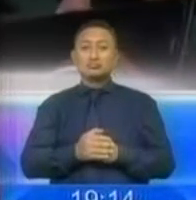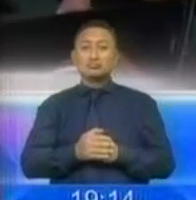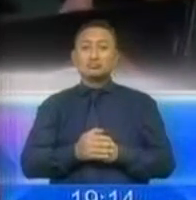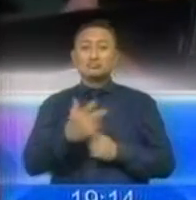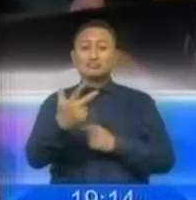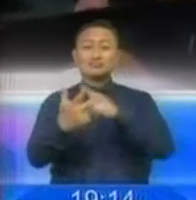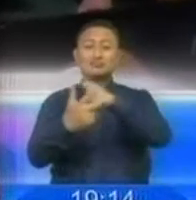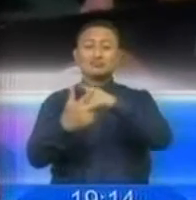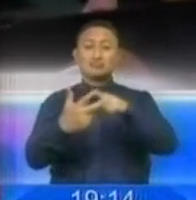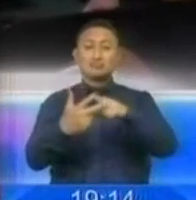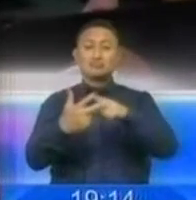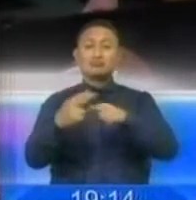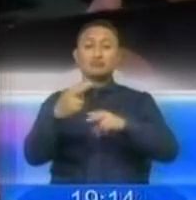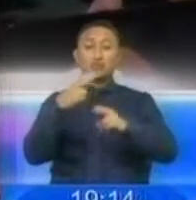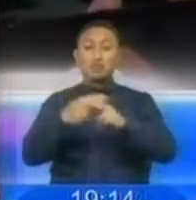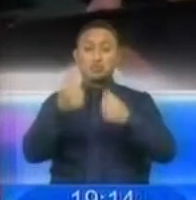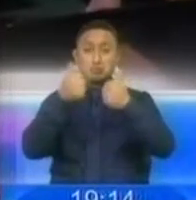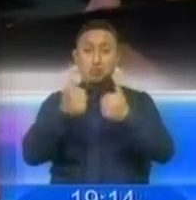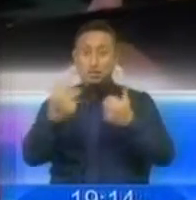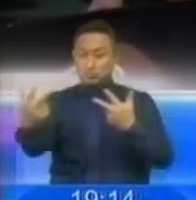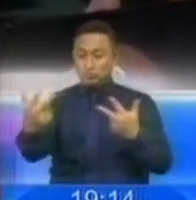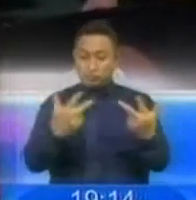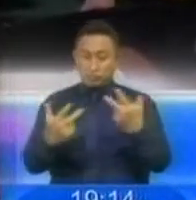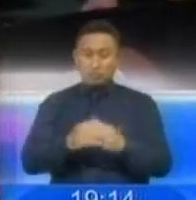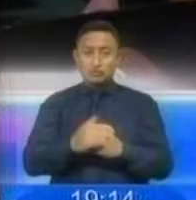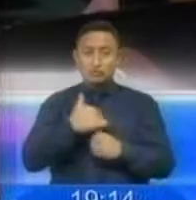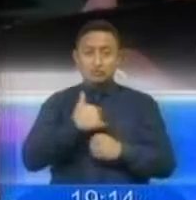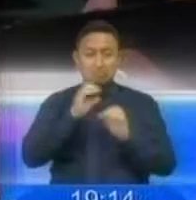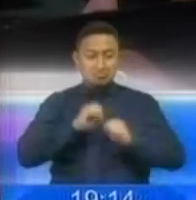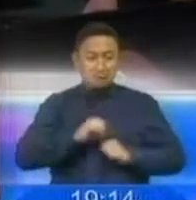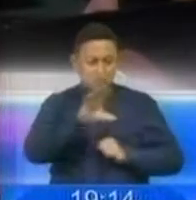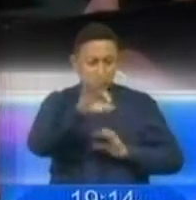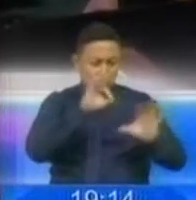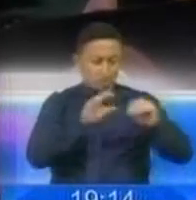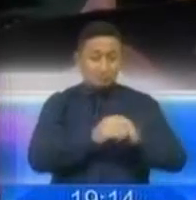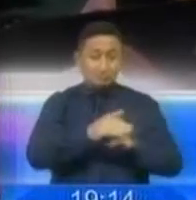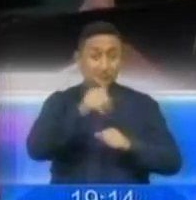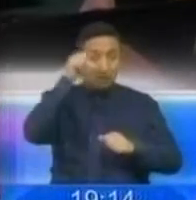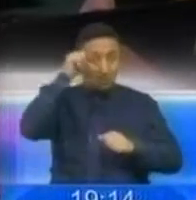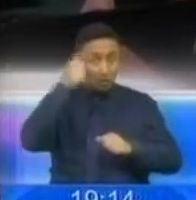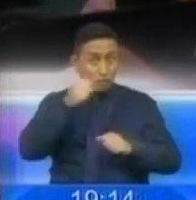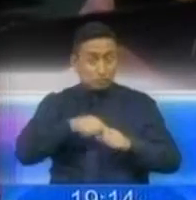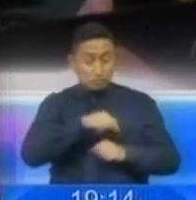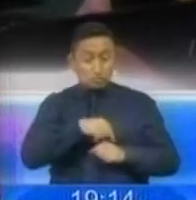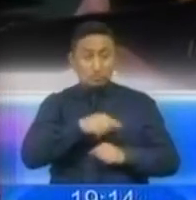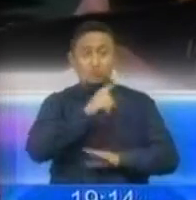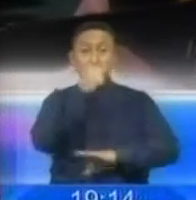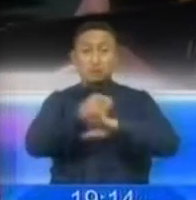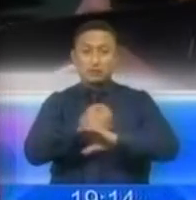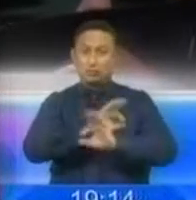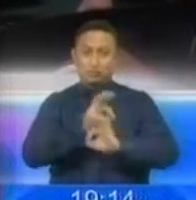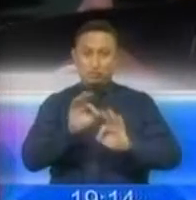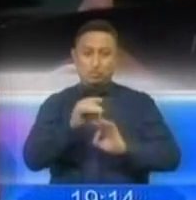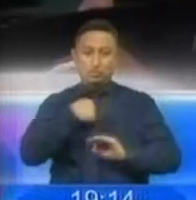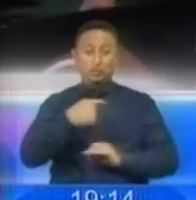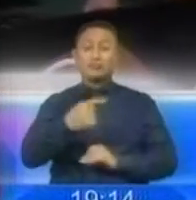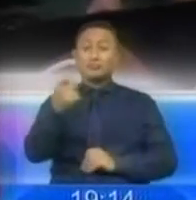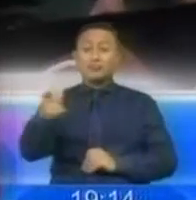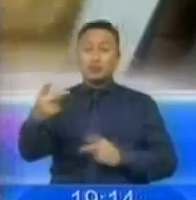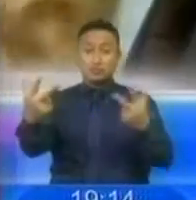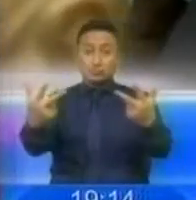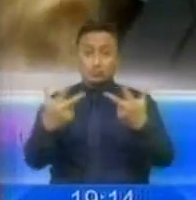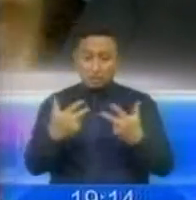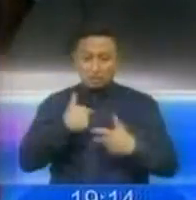nos remitan los mejores nombres. Porque de esa manera podremos elegir a la mejor corte. Recuerden que nosotros no somos ente nominador, nosotros solo seleccionamos de las listas que nos